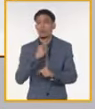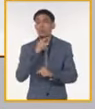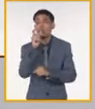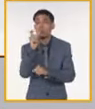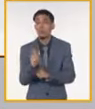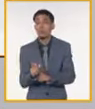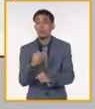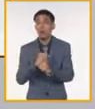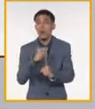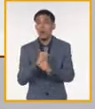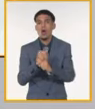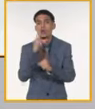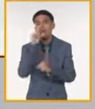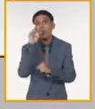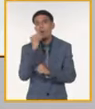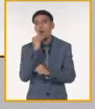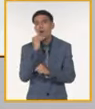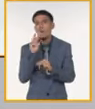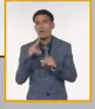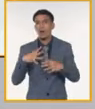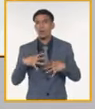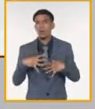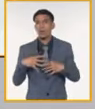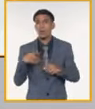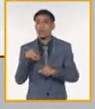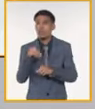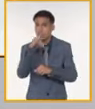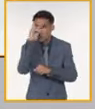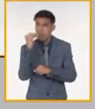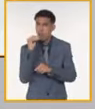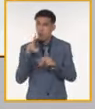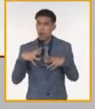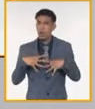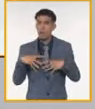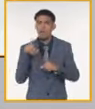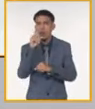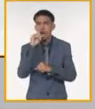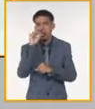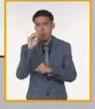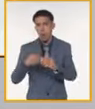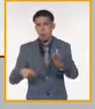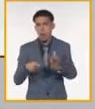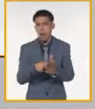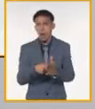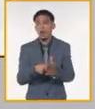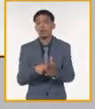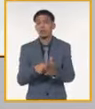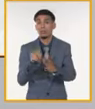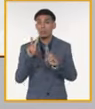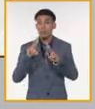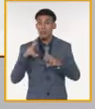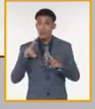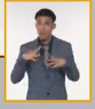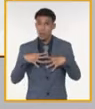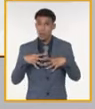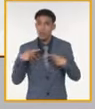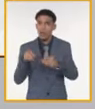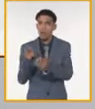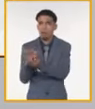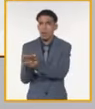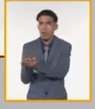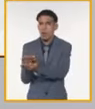no le den vacaciones o cuando le den vacaciones no le paguen no no la el las vacaciones hay que acumularlas los empleadores en este en este